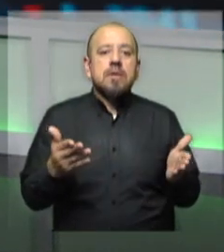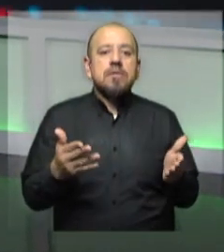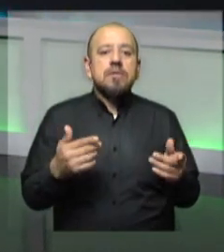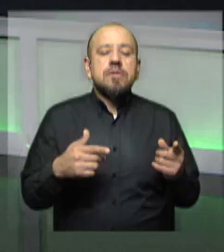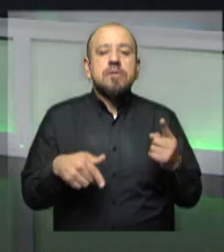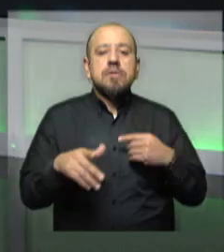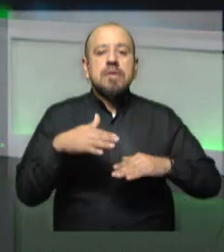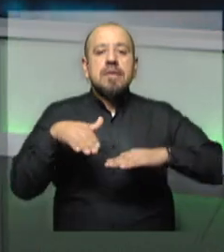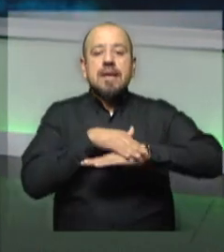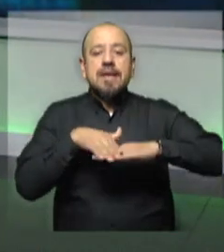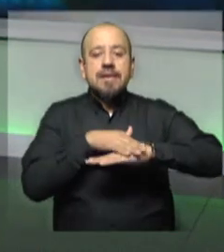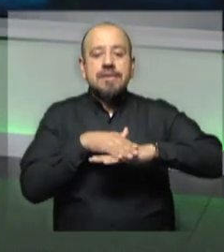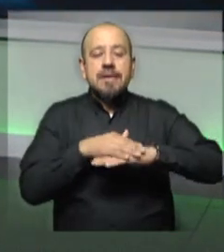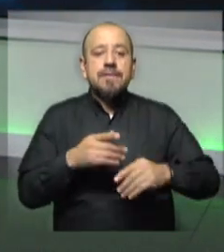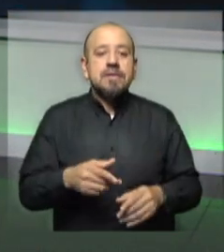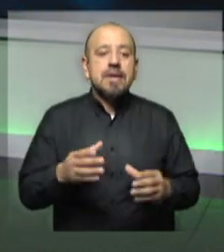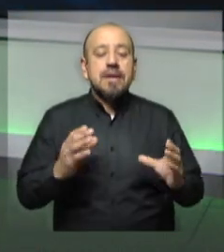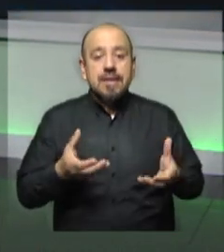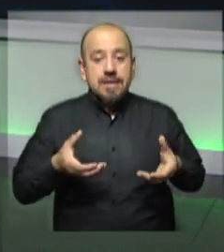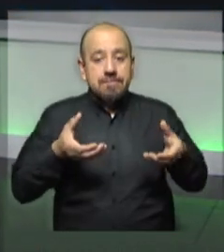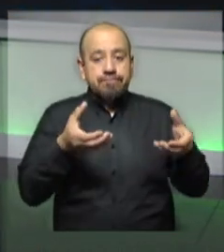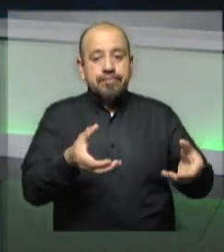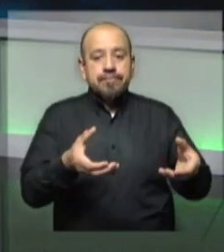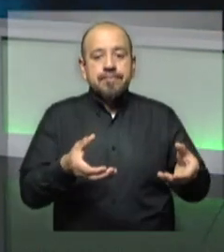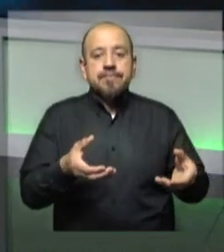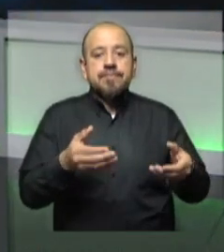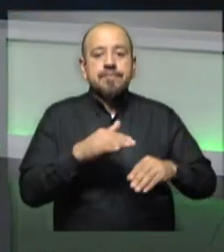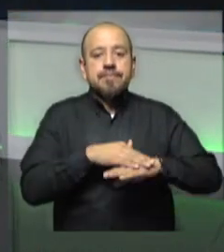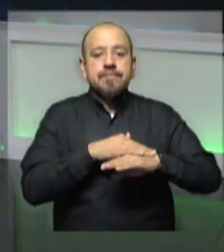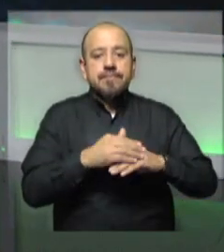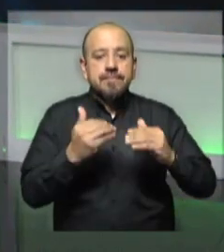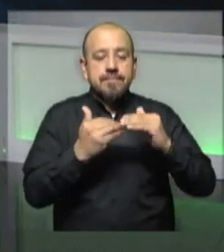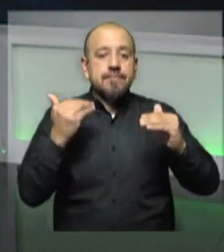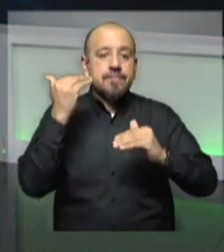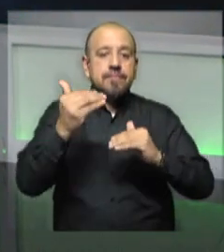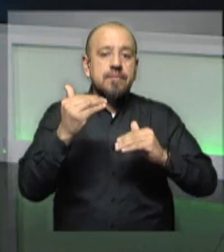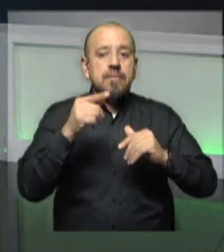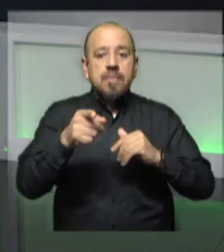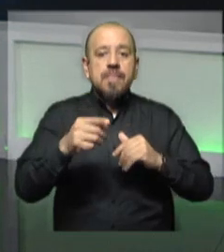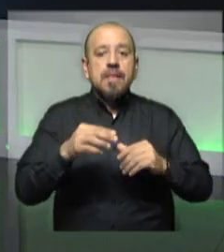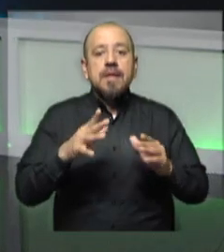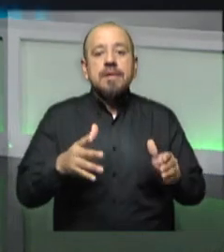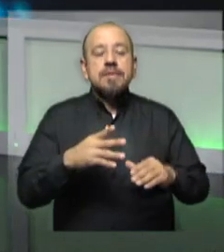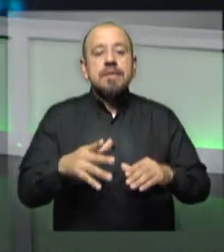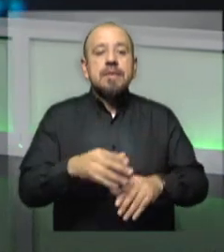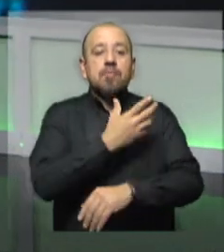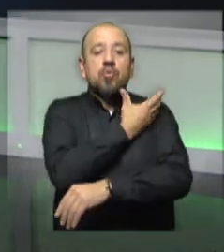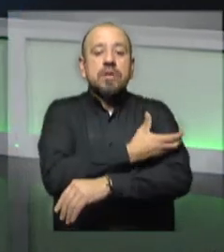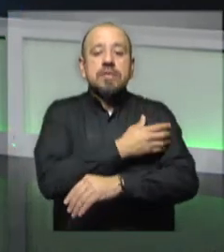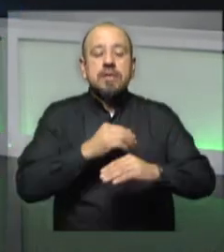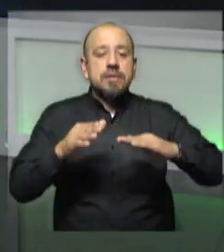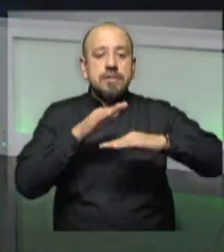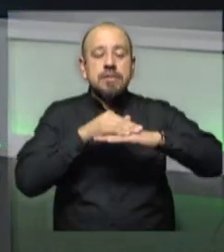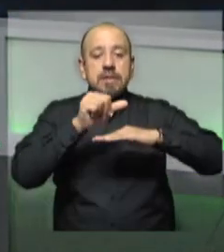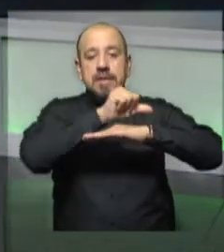la canasta básica no alimentaria donde ahí sí efectivamente cuando subimos esto y este otro escalón tenemos lo que consideramos la línea de pobreza que